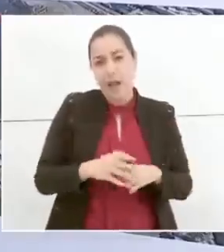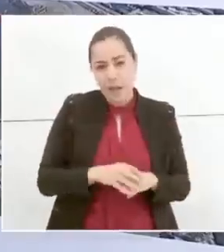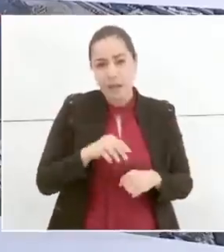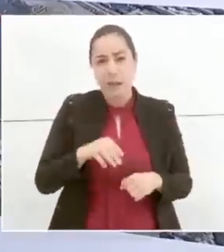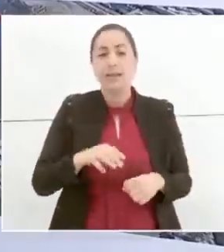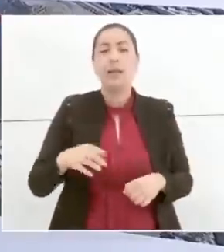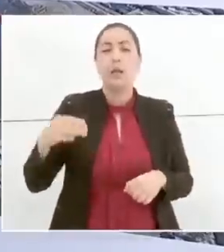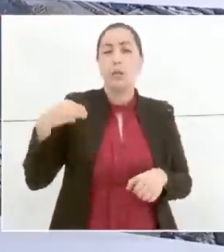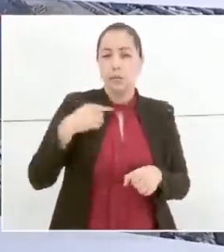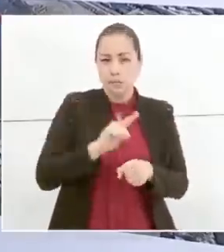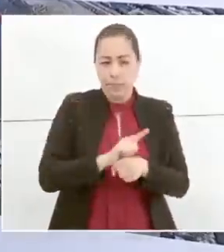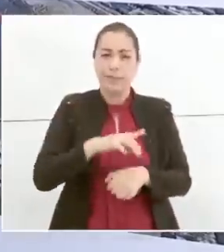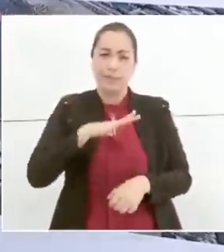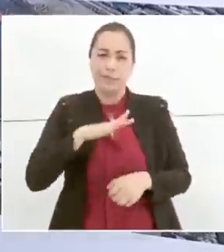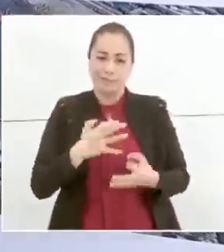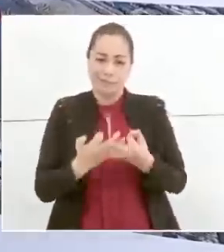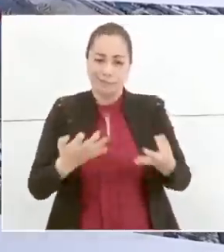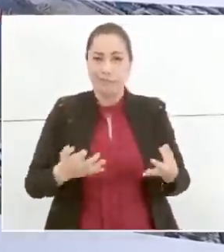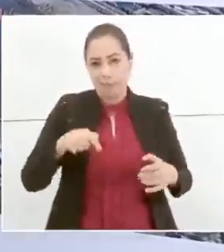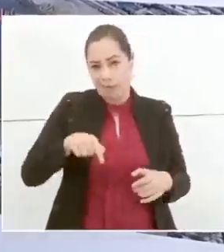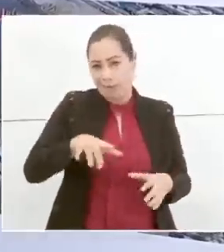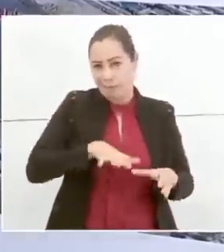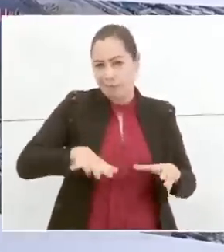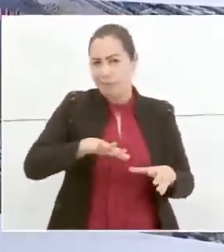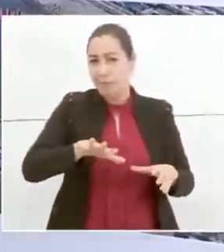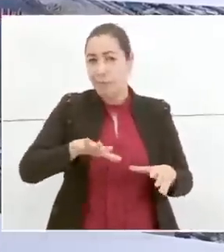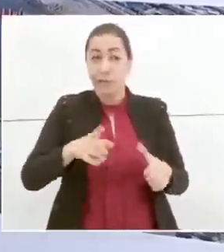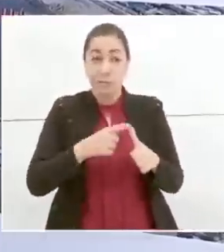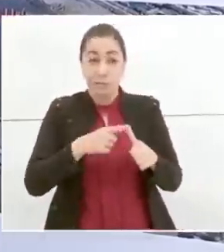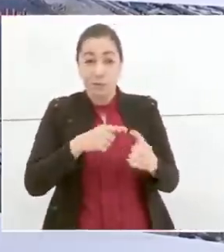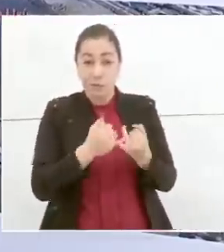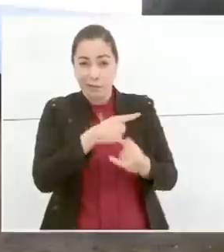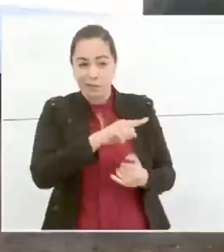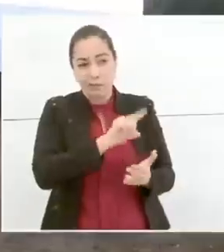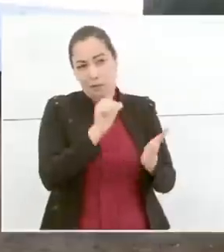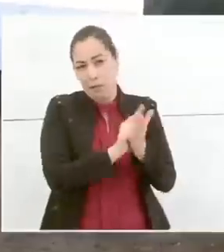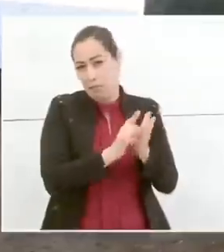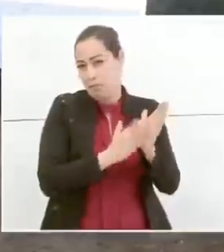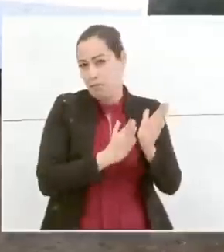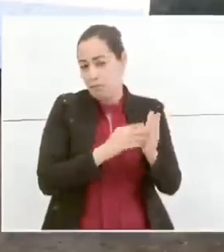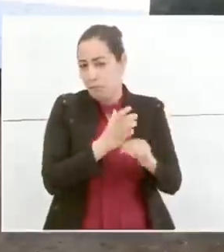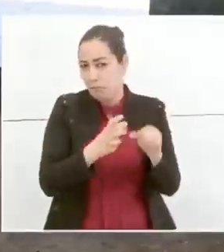entonces tenemos que ver limitación. Hay una cosa legal ahí. Hay inversión federal y digo,